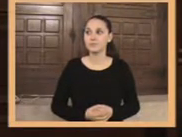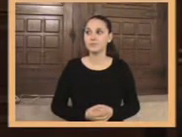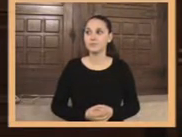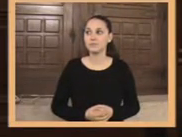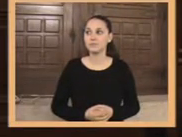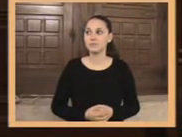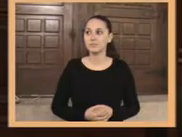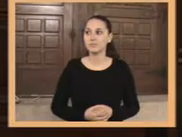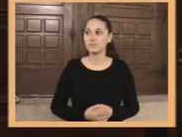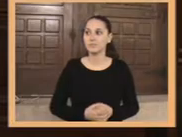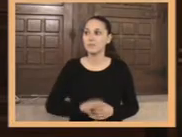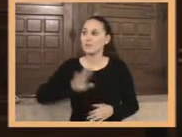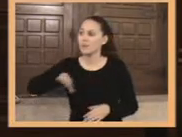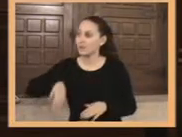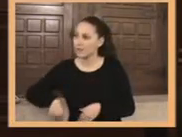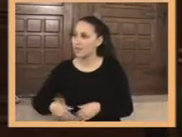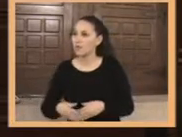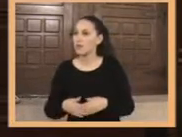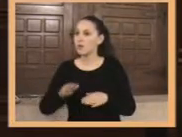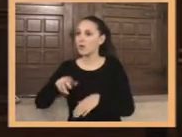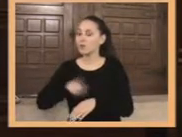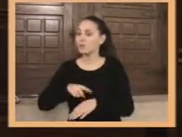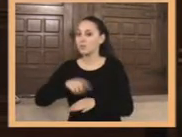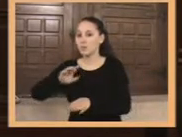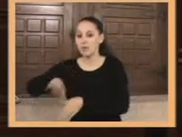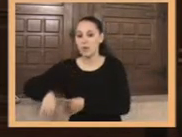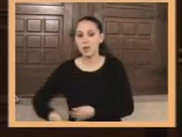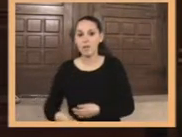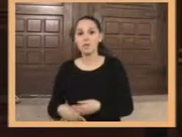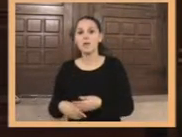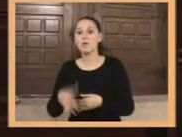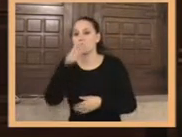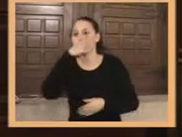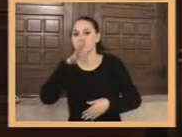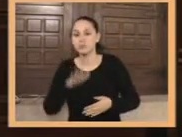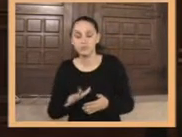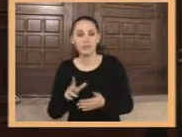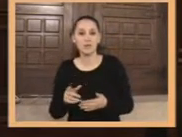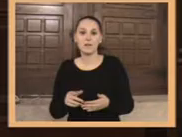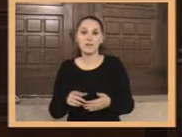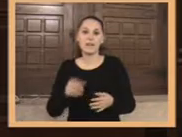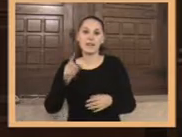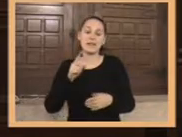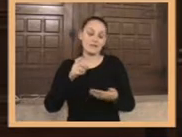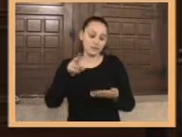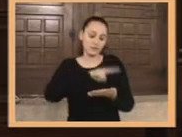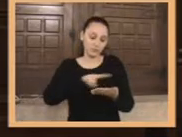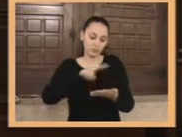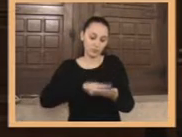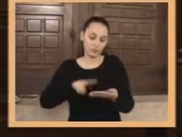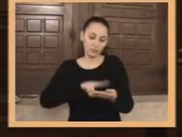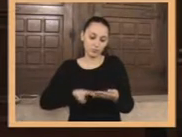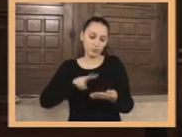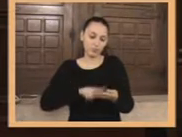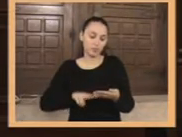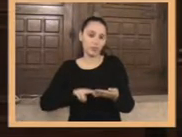Alegó a última hora, después de haber acordado el 100% del texto, no sé qué otro asunto que sabe